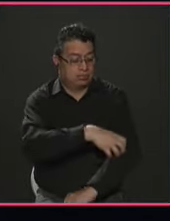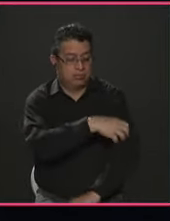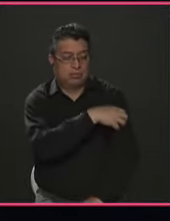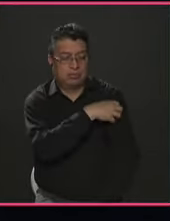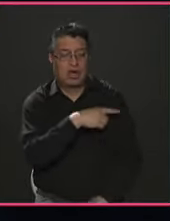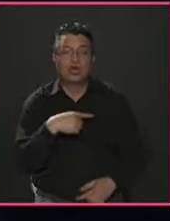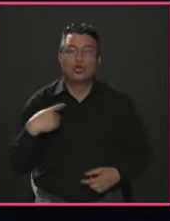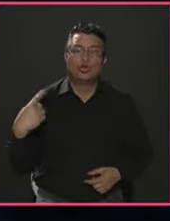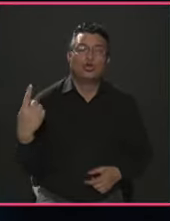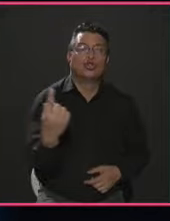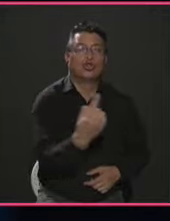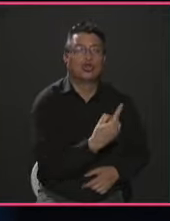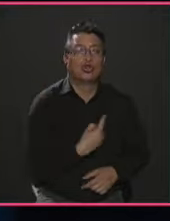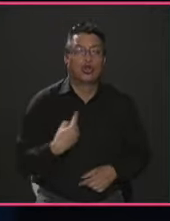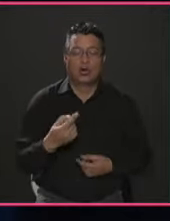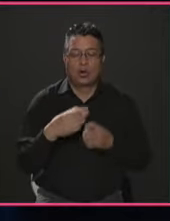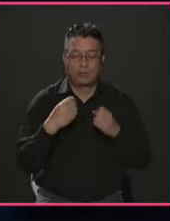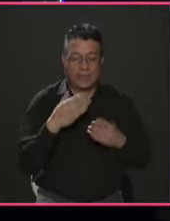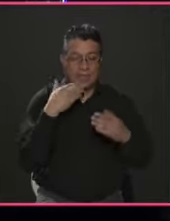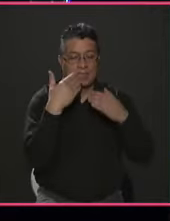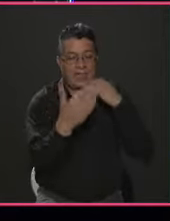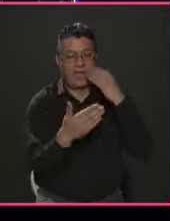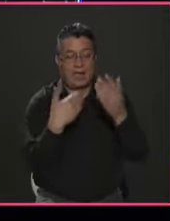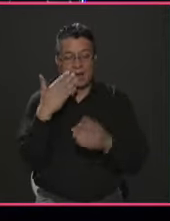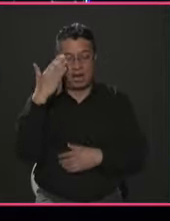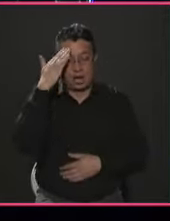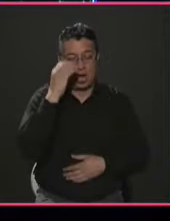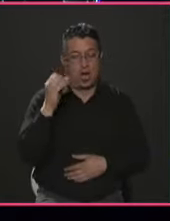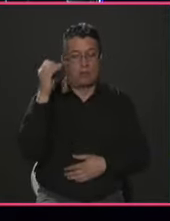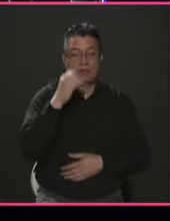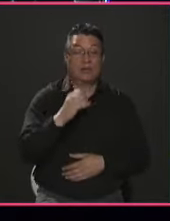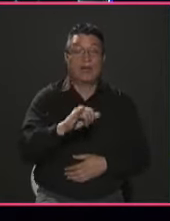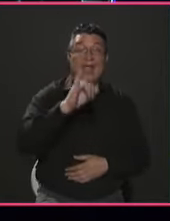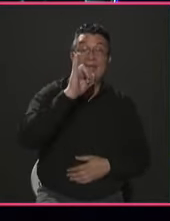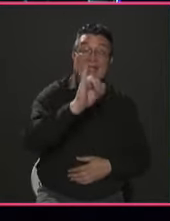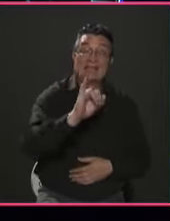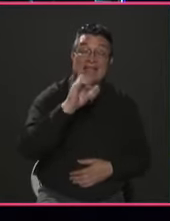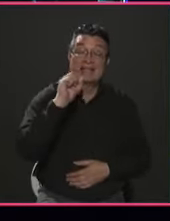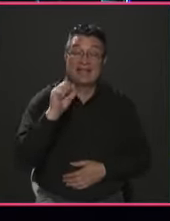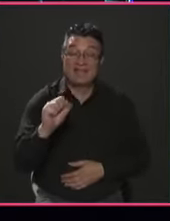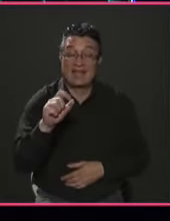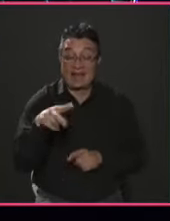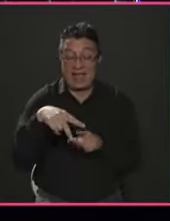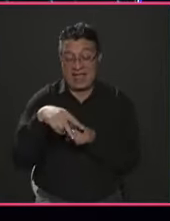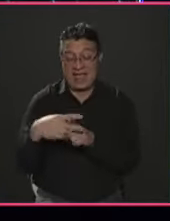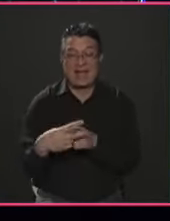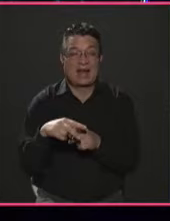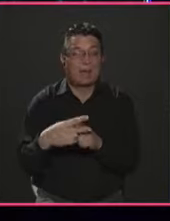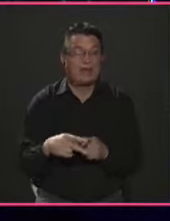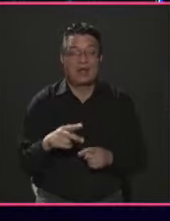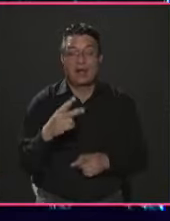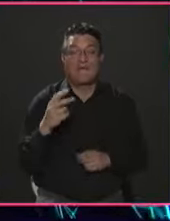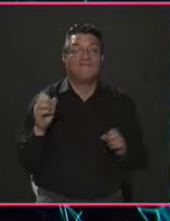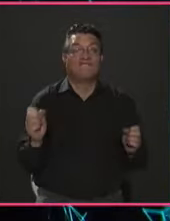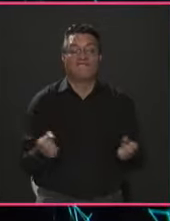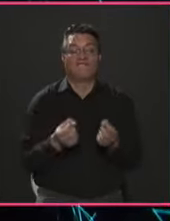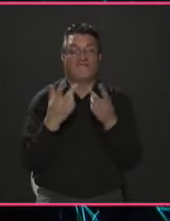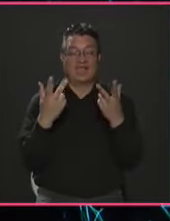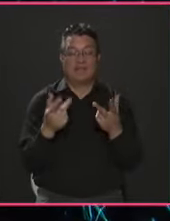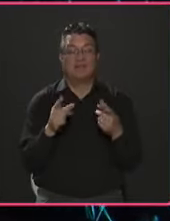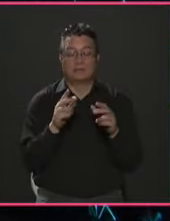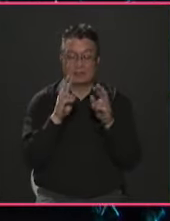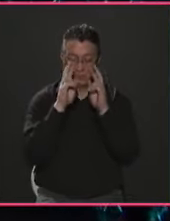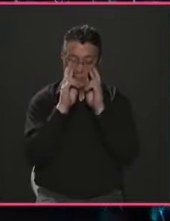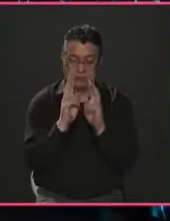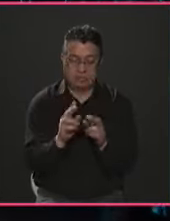que que todos traten de buscar o dar una opinión la Inteligencia artificial Es una herramienta viva yo quio destacar